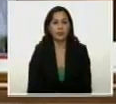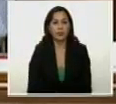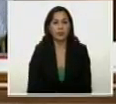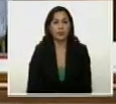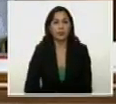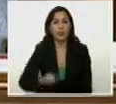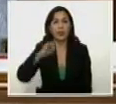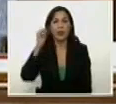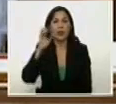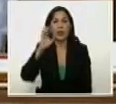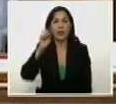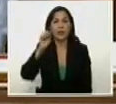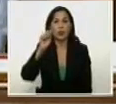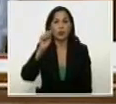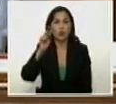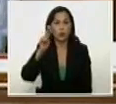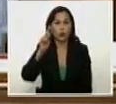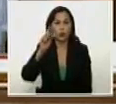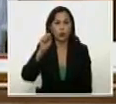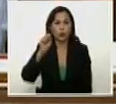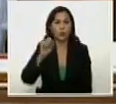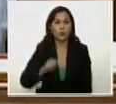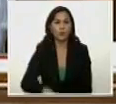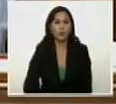Jesús Cordero.